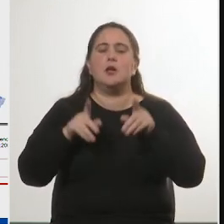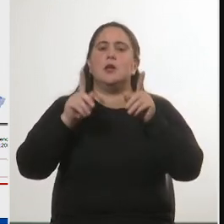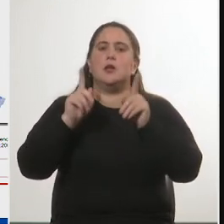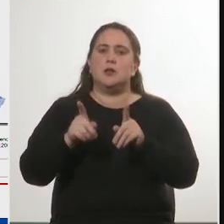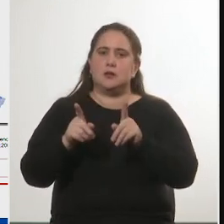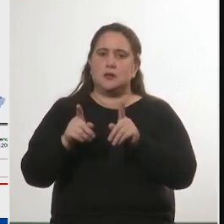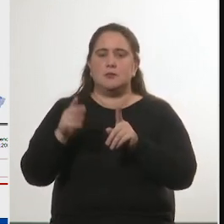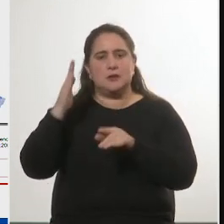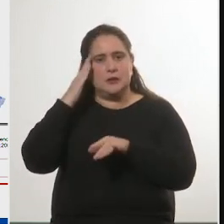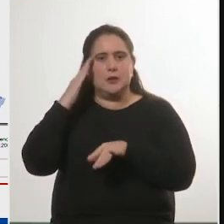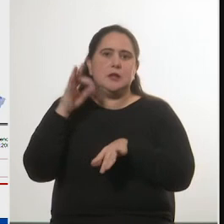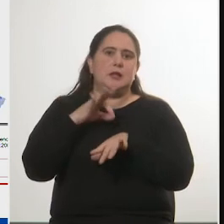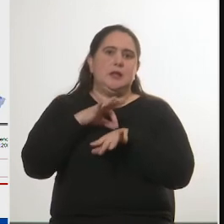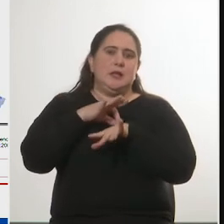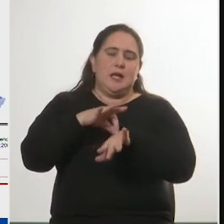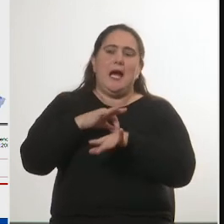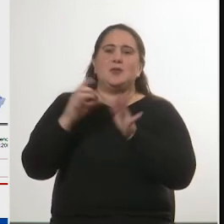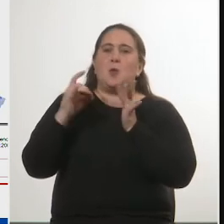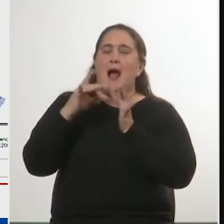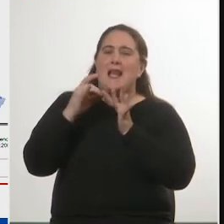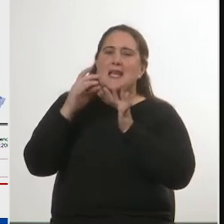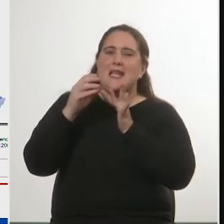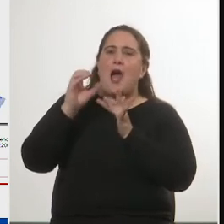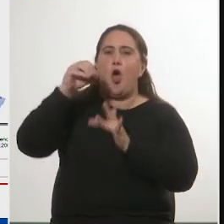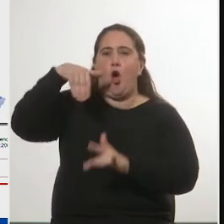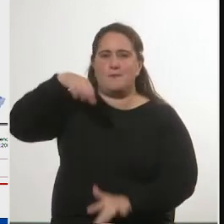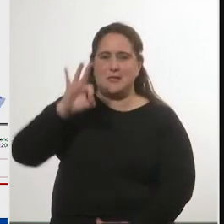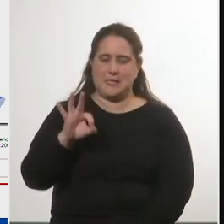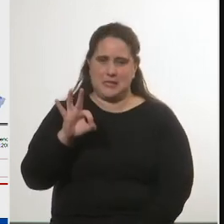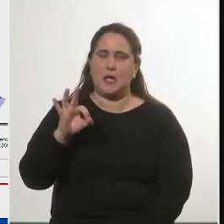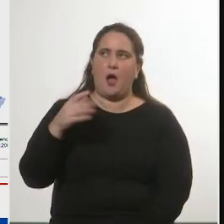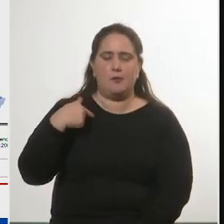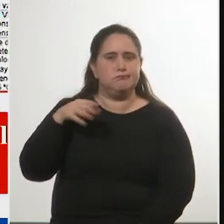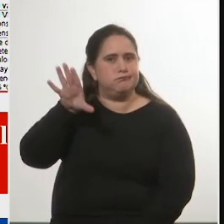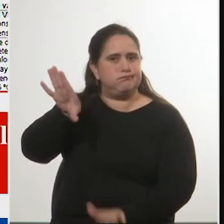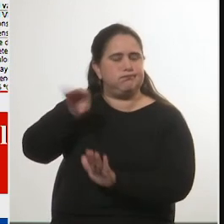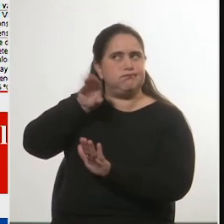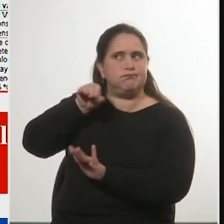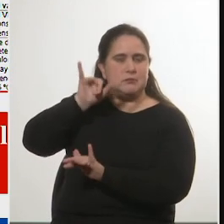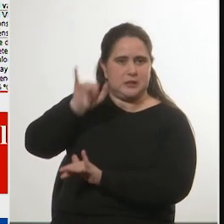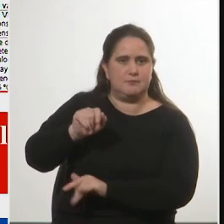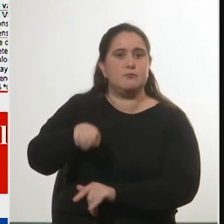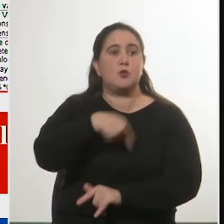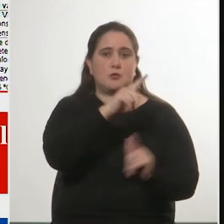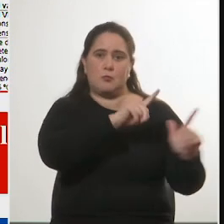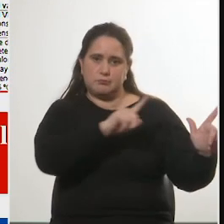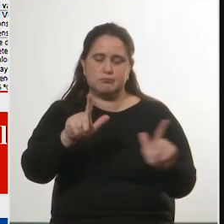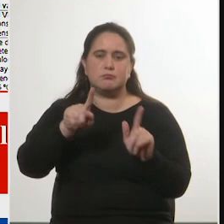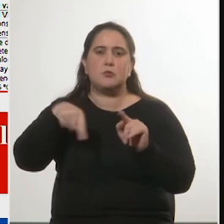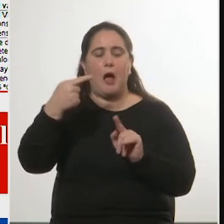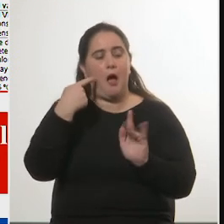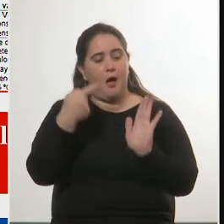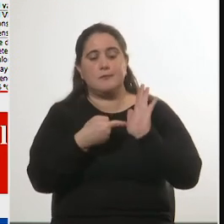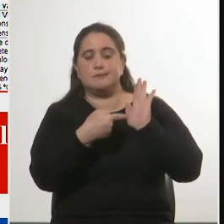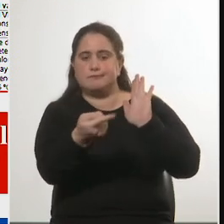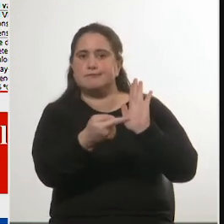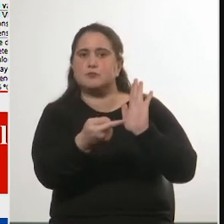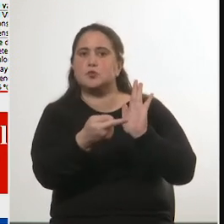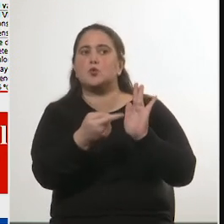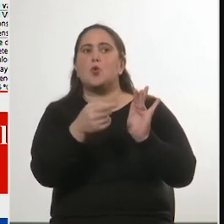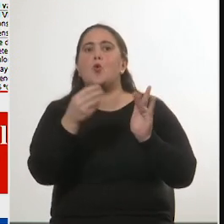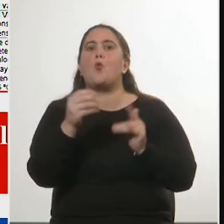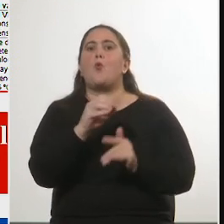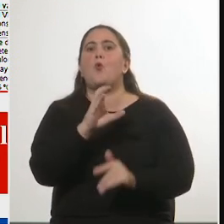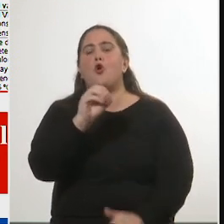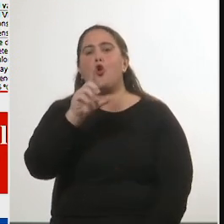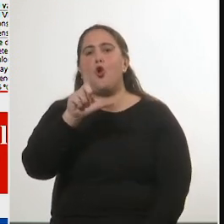en cuenta la guía de calidad de la Organización Mundial de la Salud. En la próxima diapositiva van a ver las concentraciones